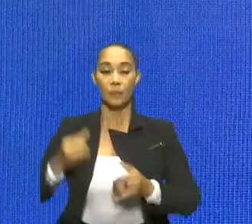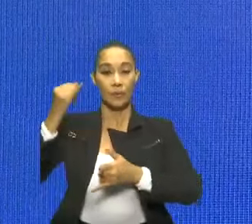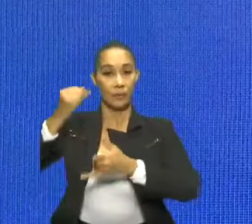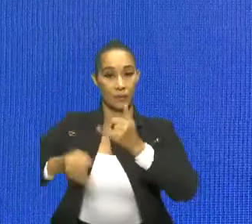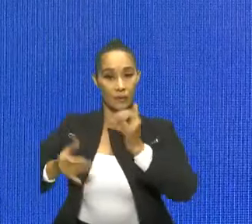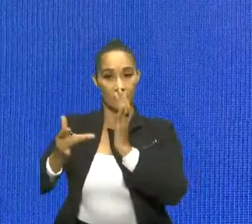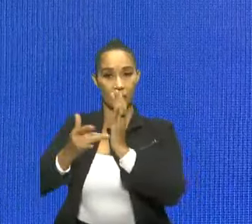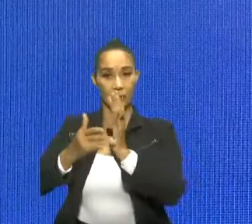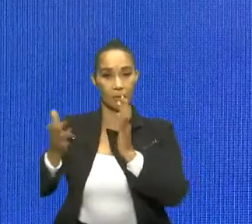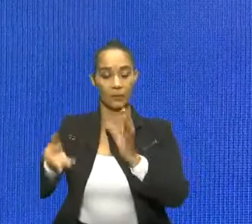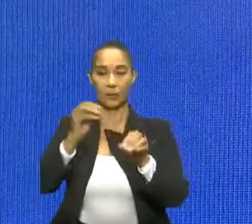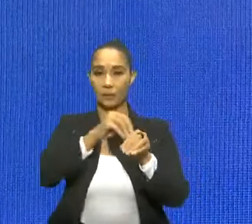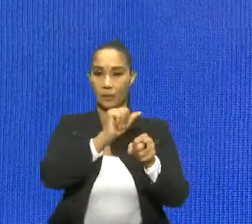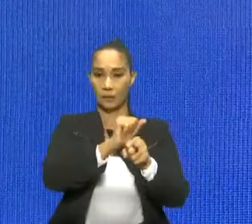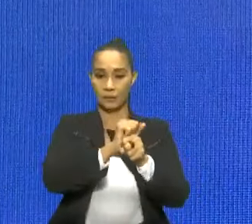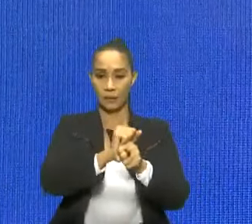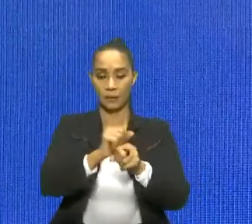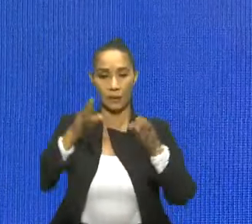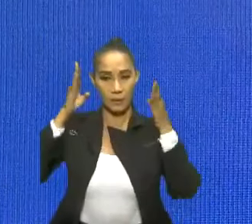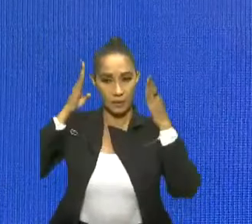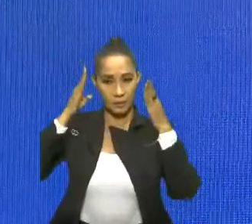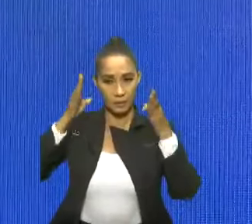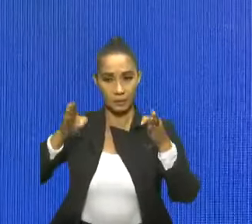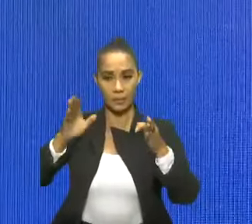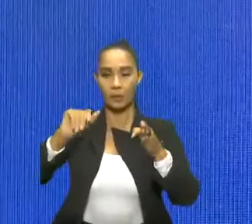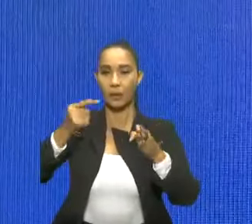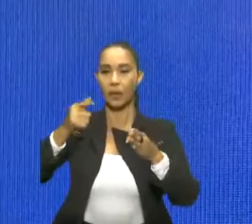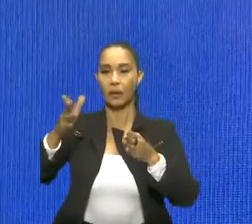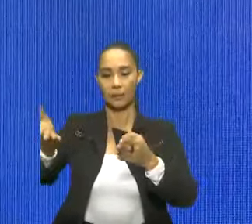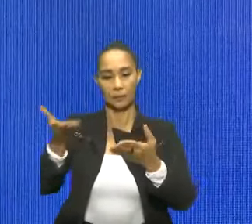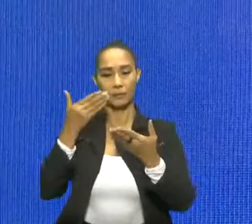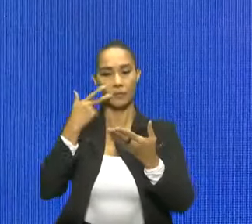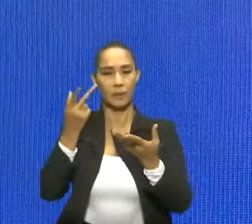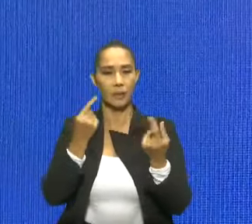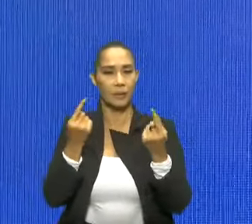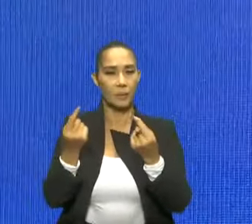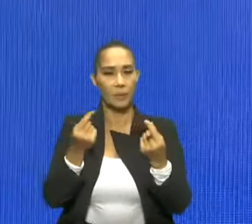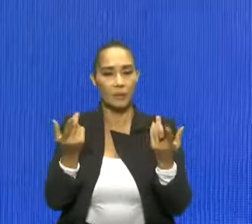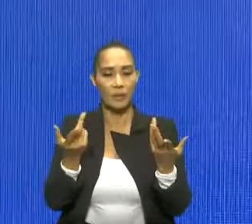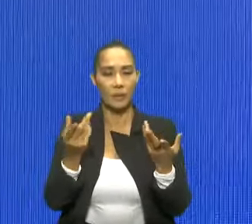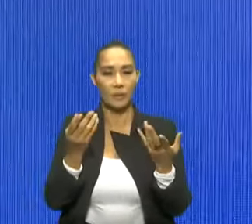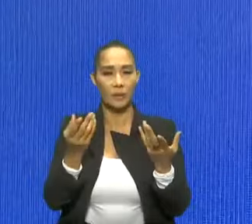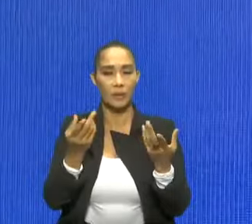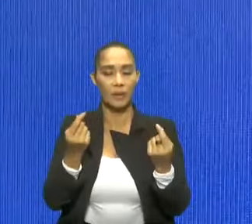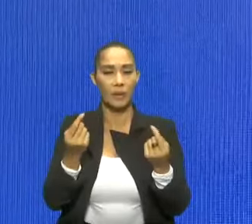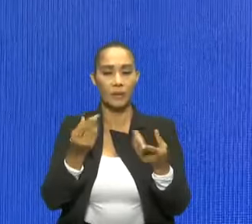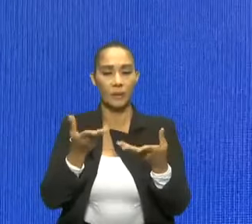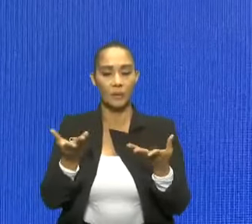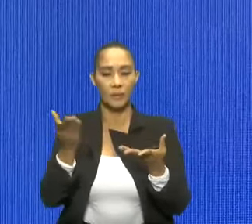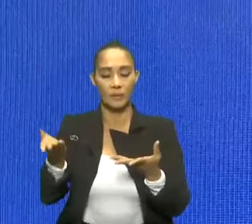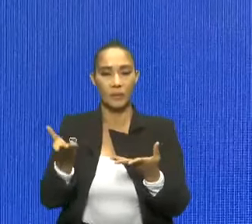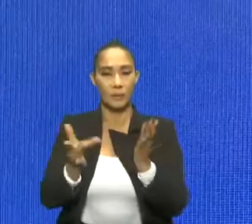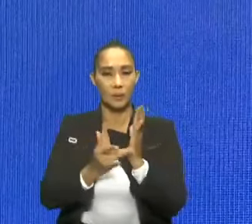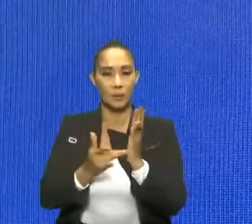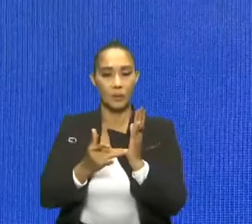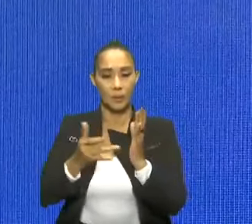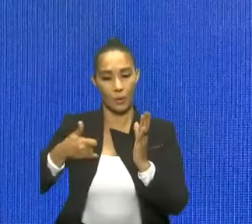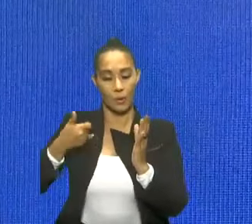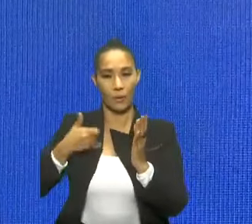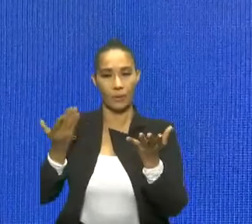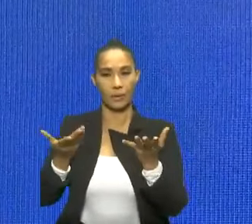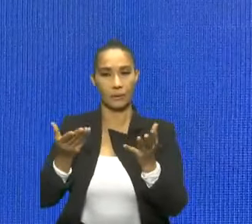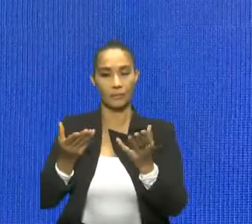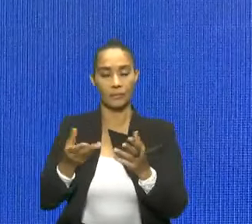de las tecnologías. Y el seguimiento, Ángel, si tú puedes abundar lo que le estamos dando, el seguimiento a todas estas áreas de tecnología o alguno de